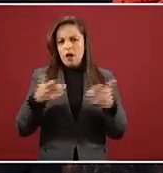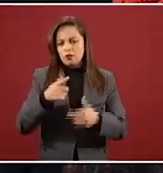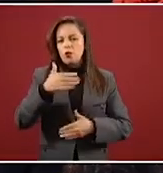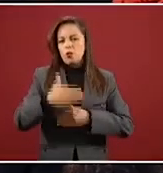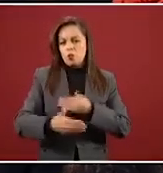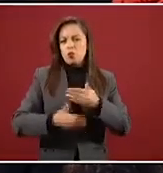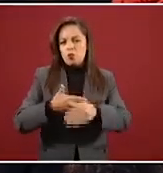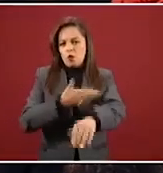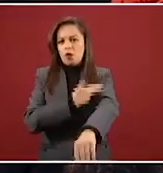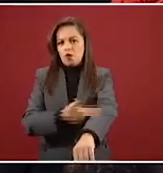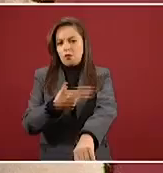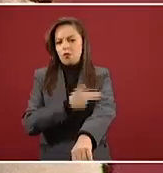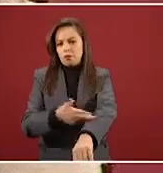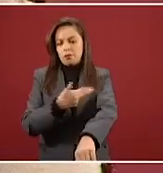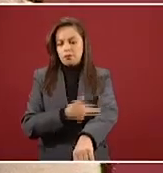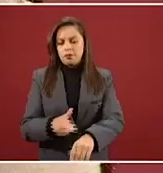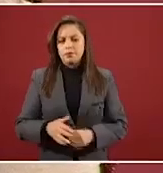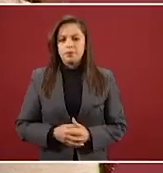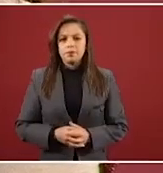que también,